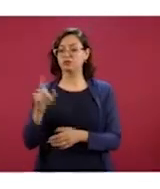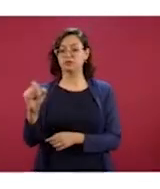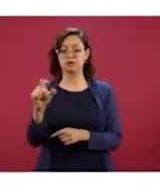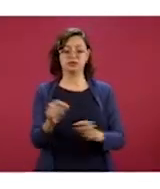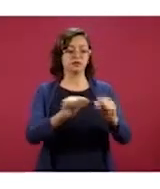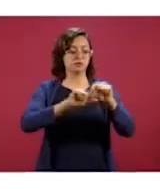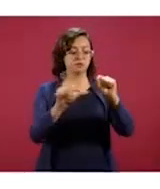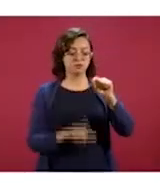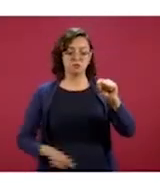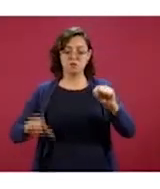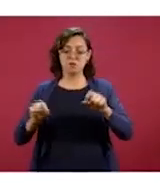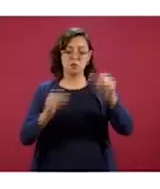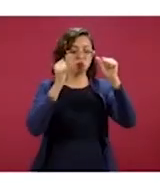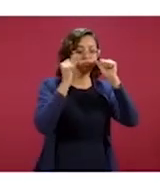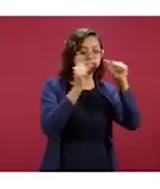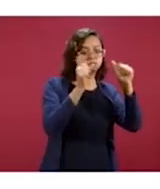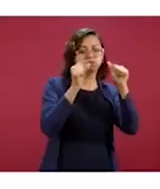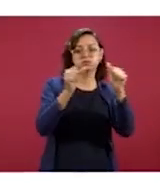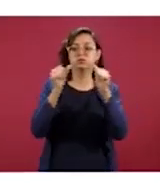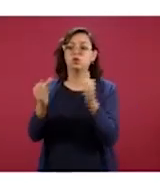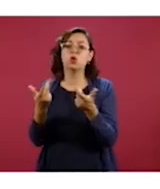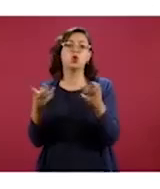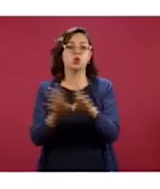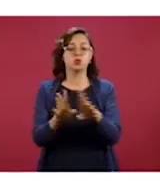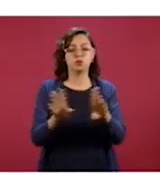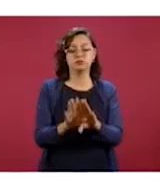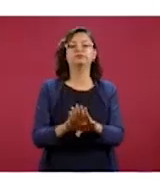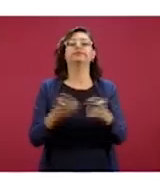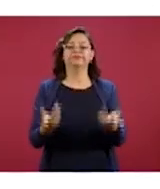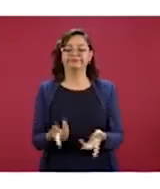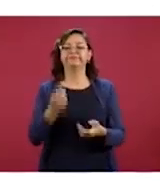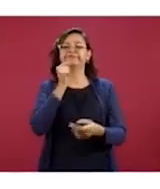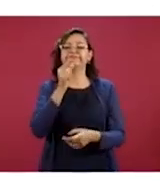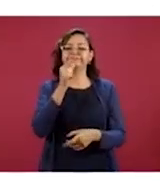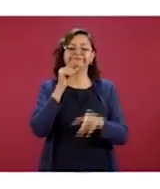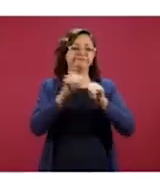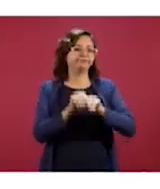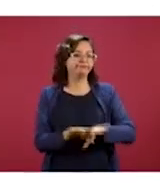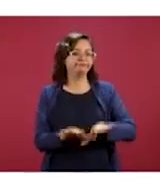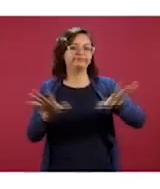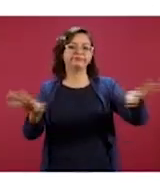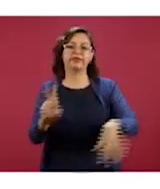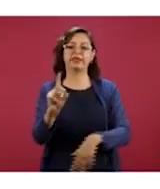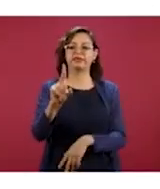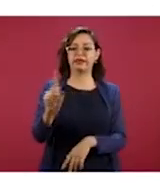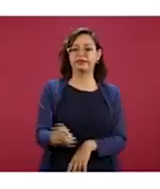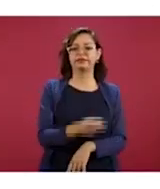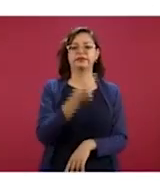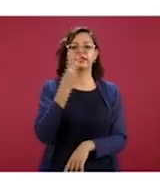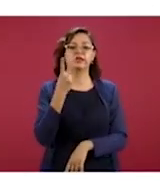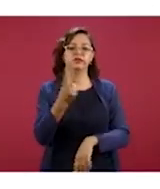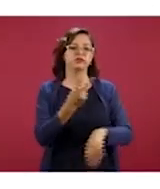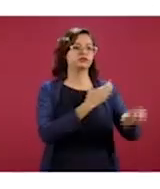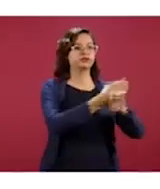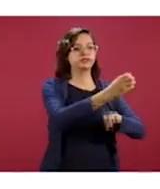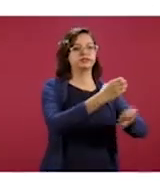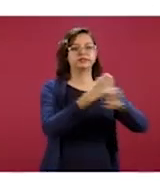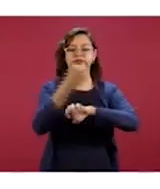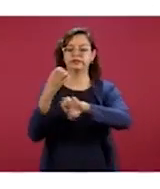república mexicana mediante el despliegue de personal y vehículos en las 32 coordinaciones estatales